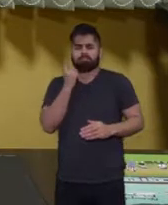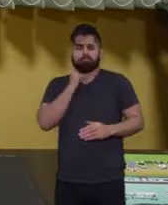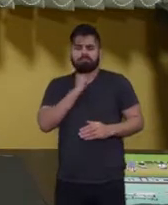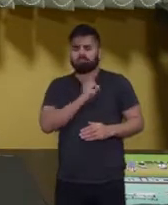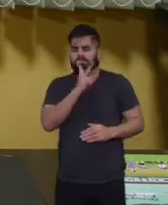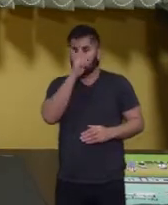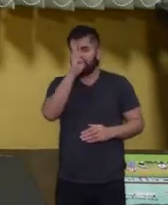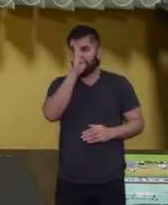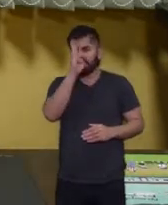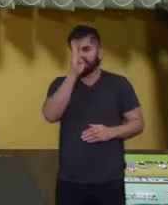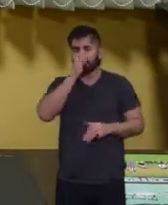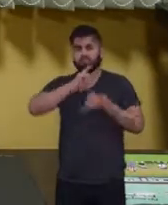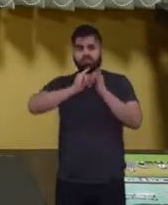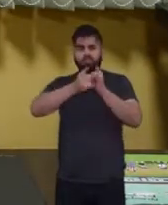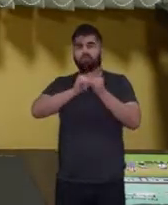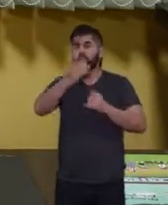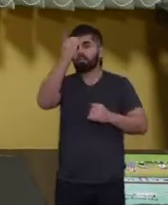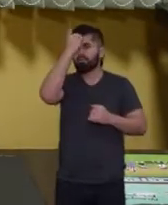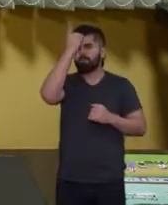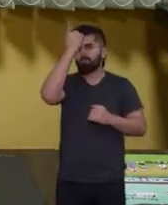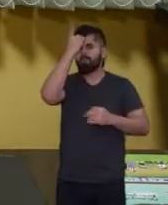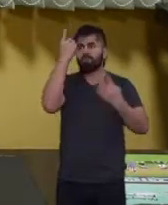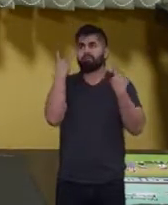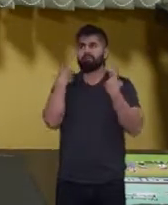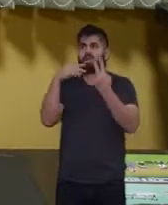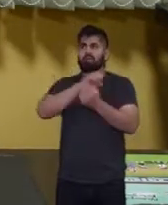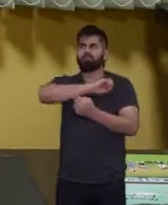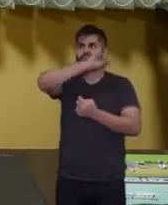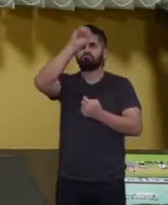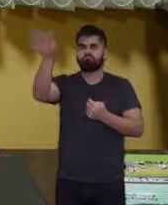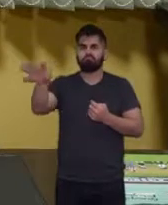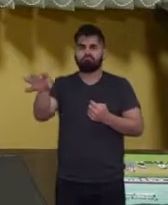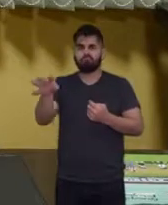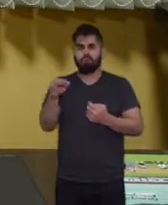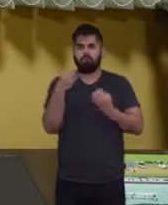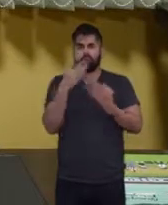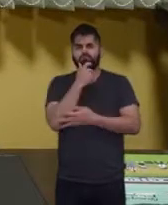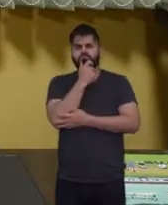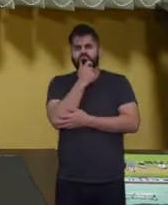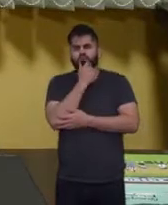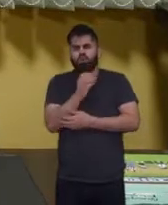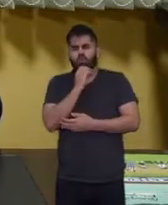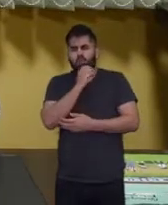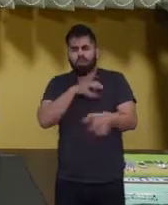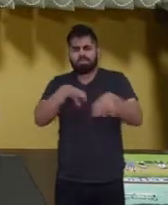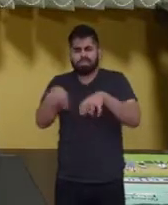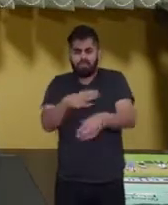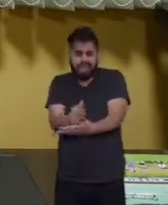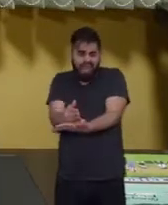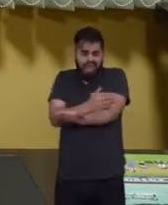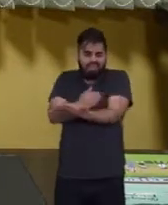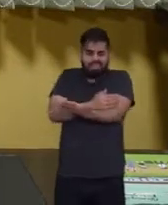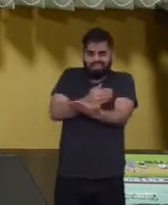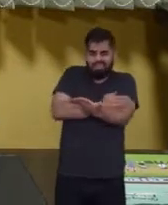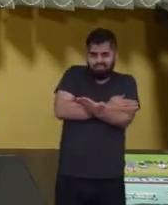idioma a Alemania por intercambio, él decidió adelantar todos sus exámenes, todas